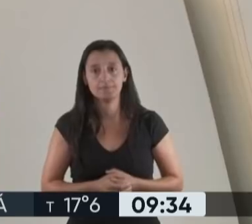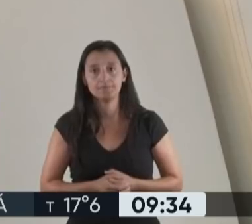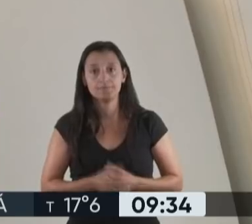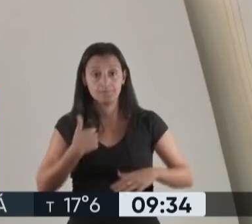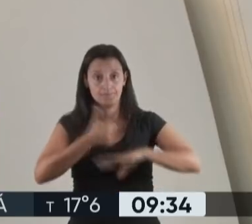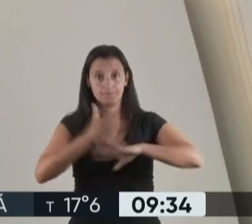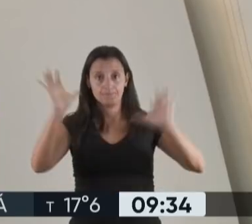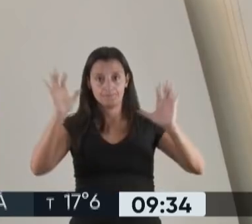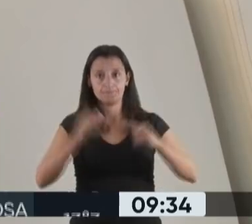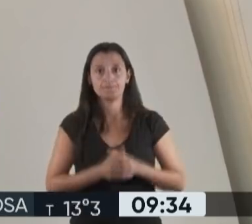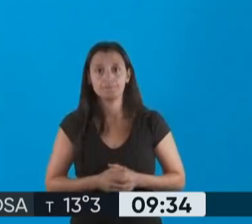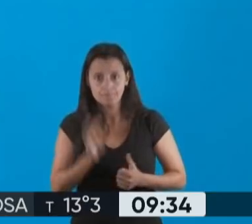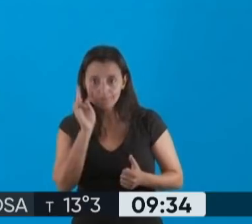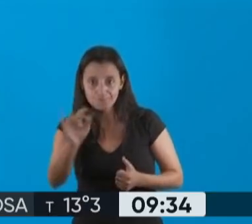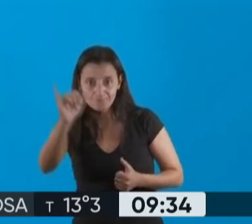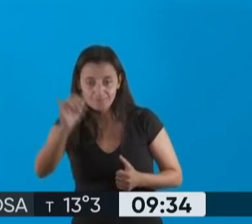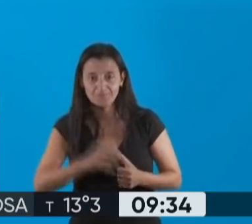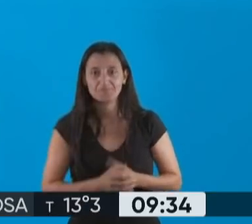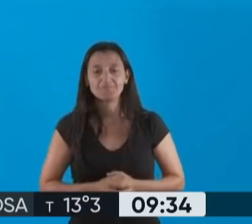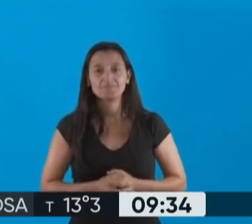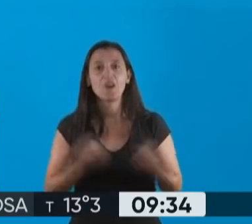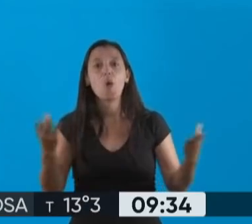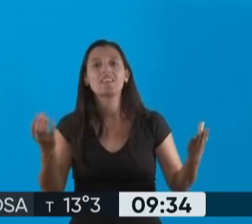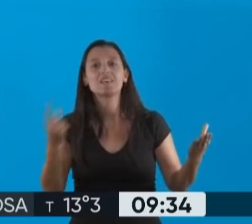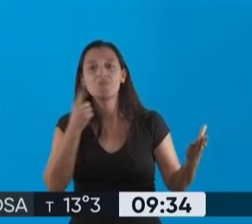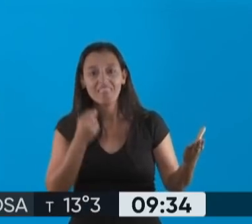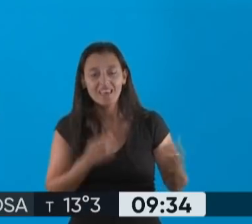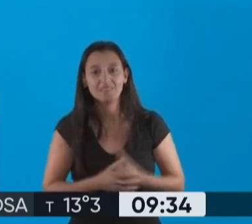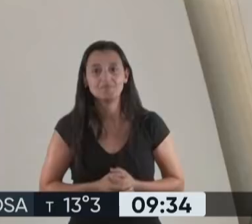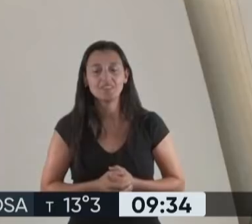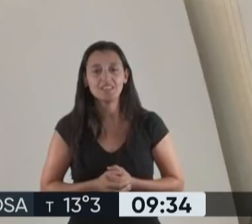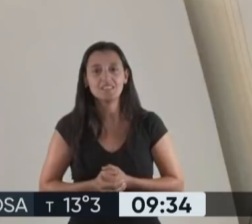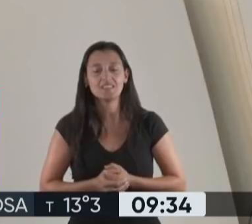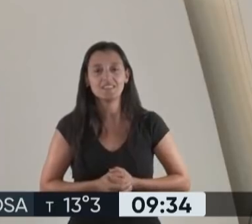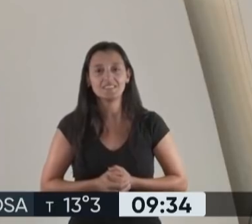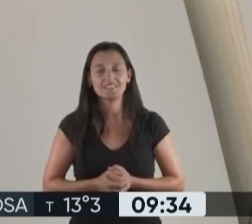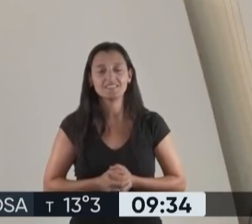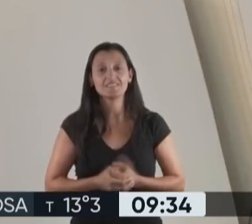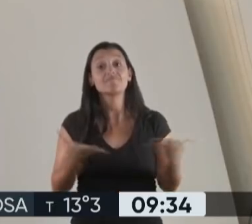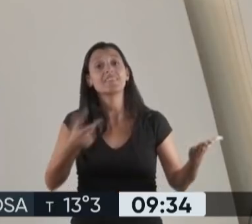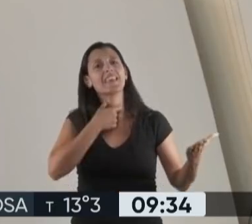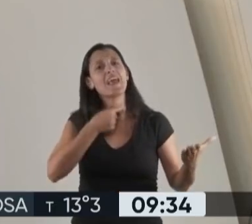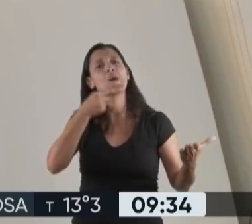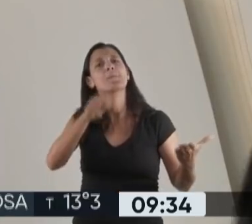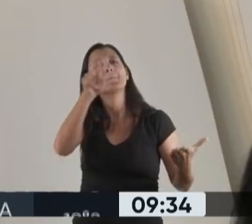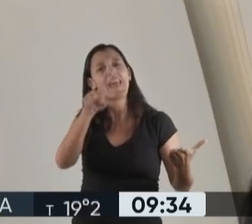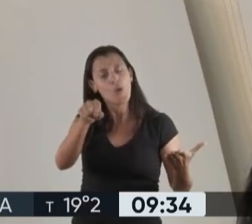acá. Patrick, perdón. ¿Cómo estás? Buen día. Con tantas canas. Quisiera preguntar